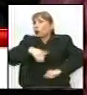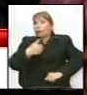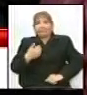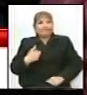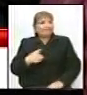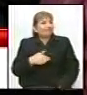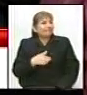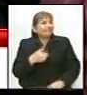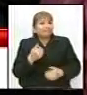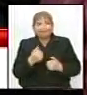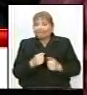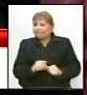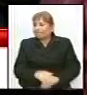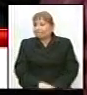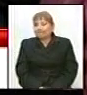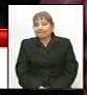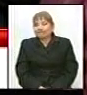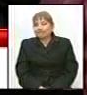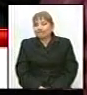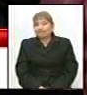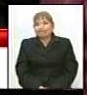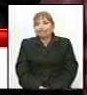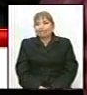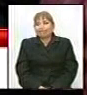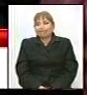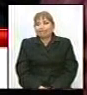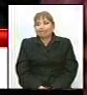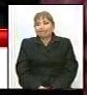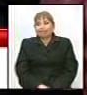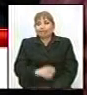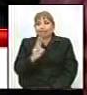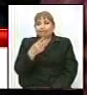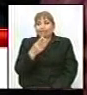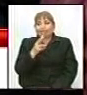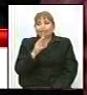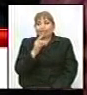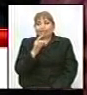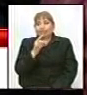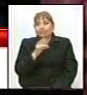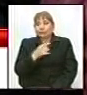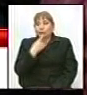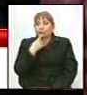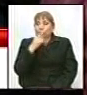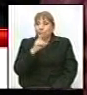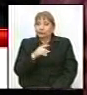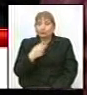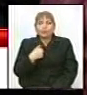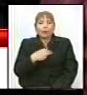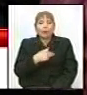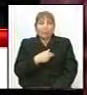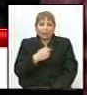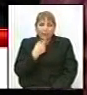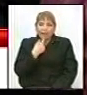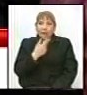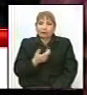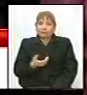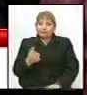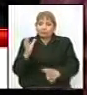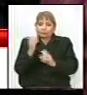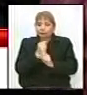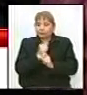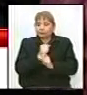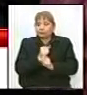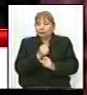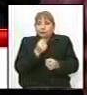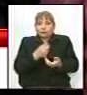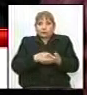posible que en 2018 estemos nosotros todavía capturando